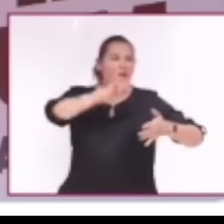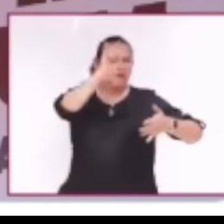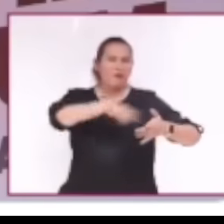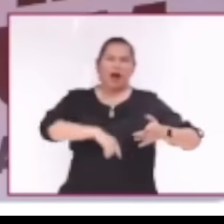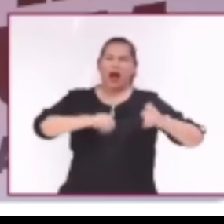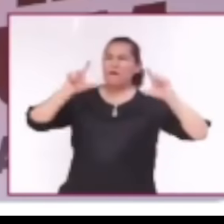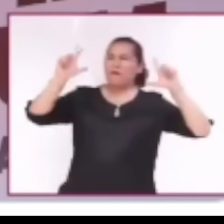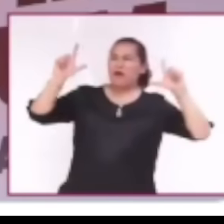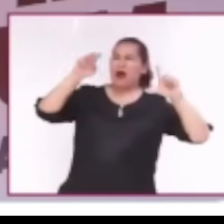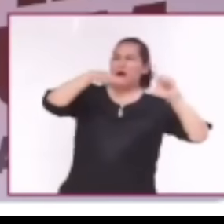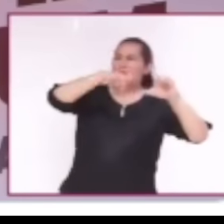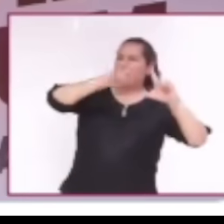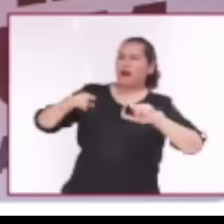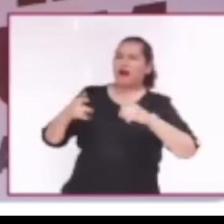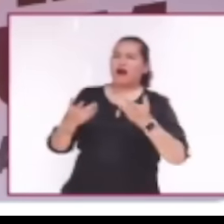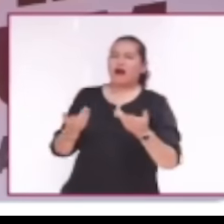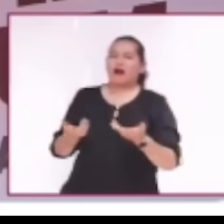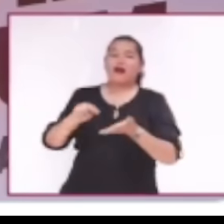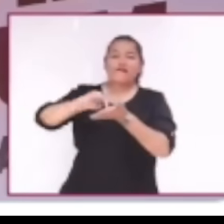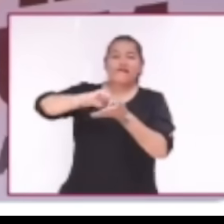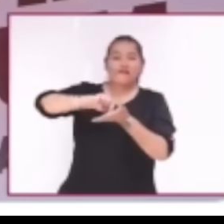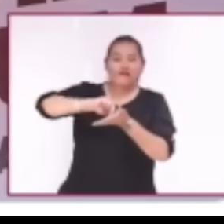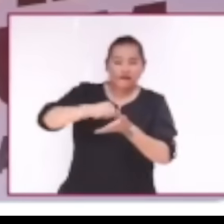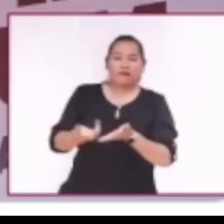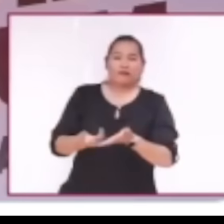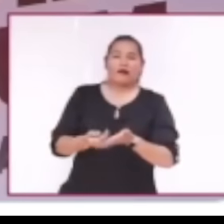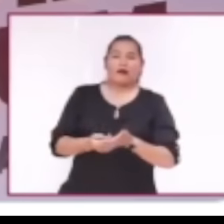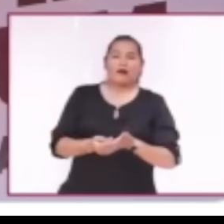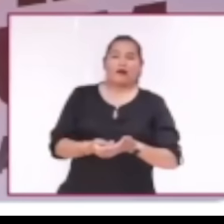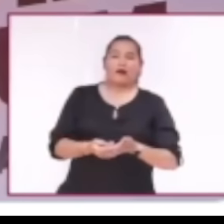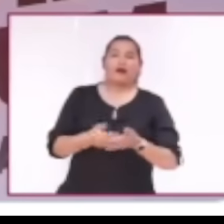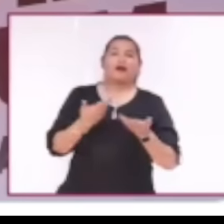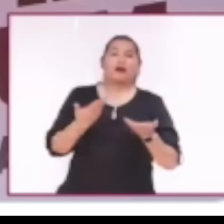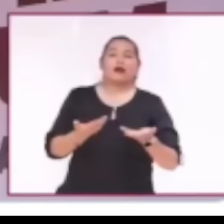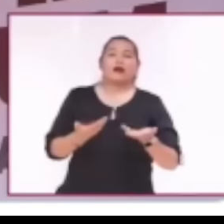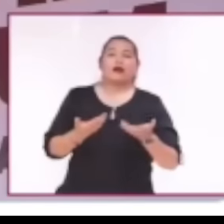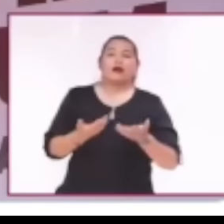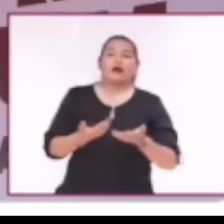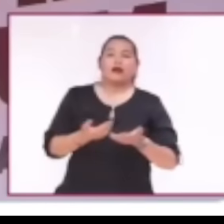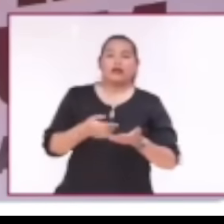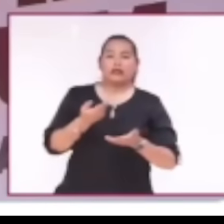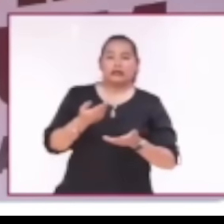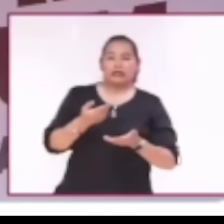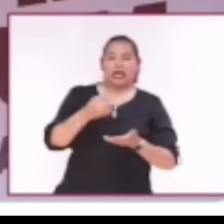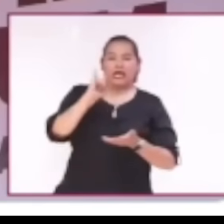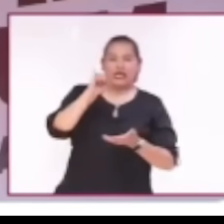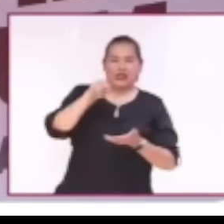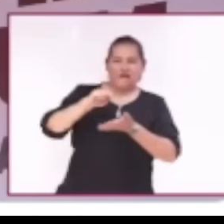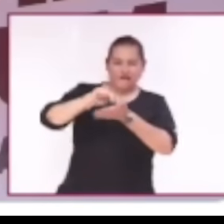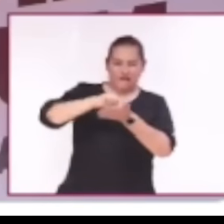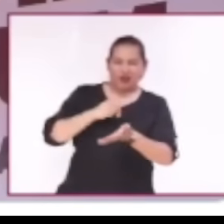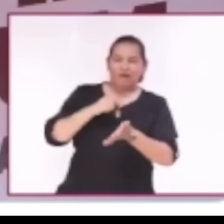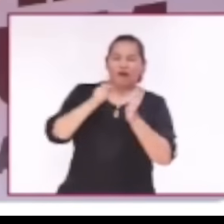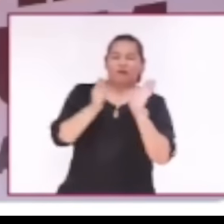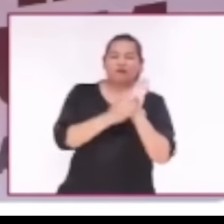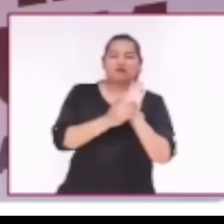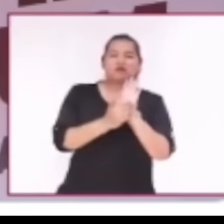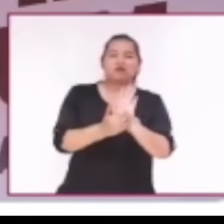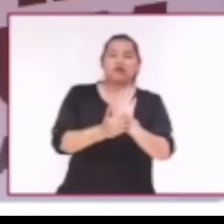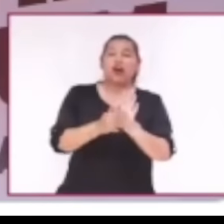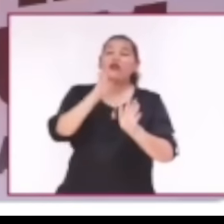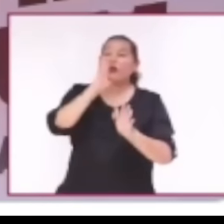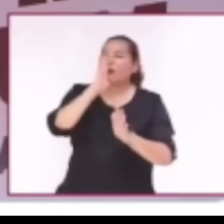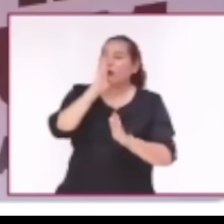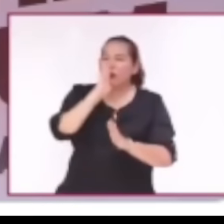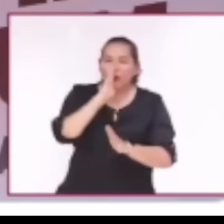tienen la firma del INE hechos por ellos que dice no se pueden quitar los programas sociales Es que la gente ya no